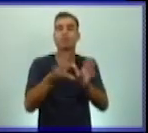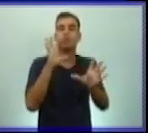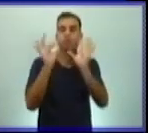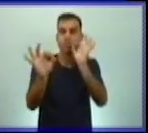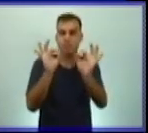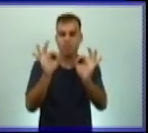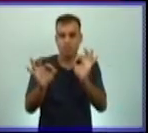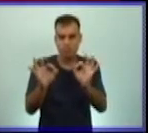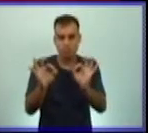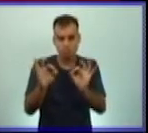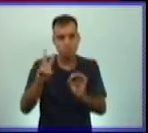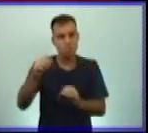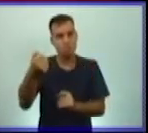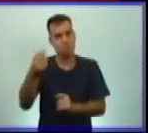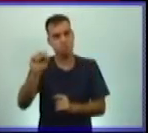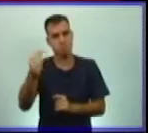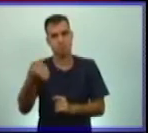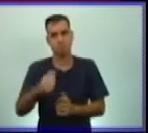de la masa.